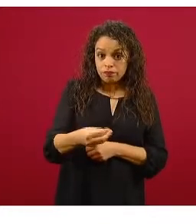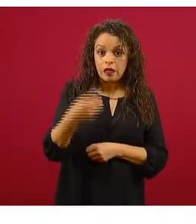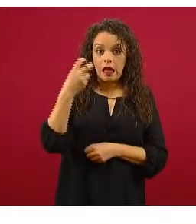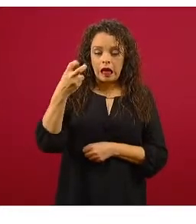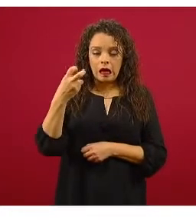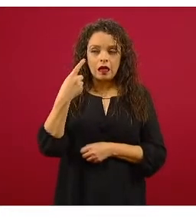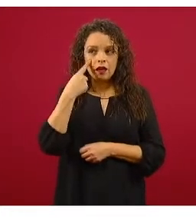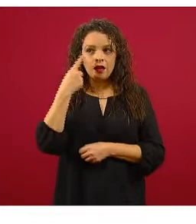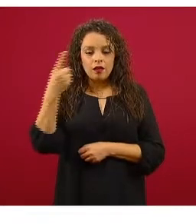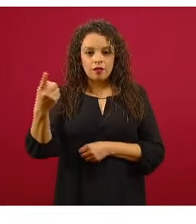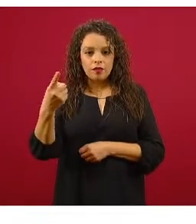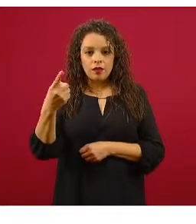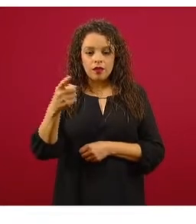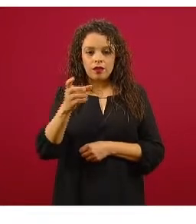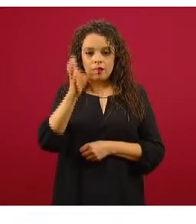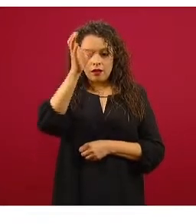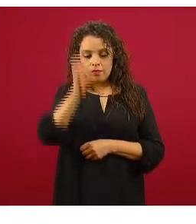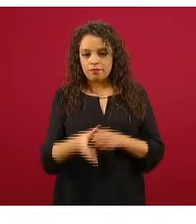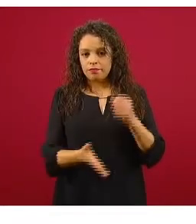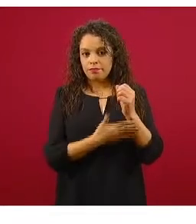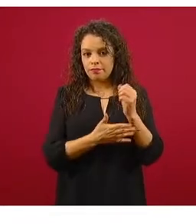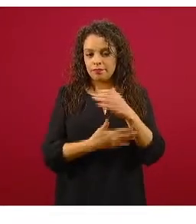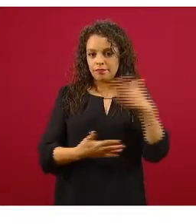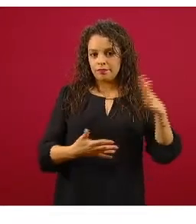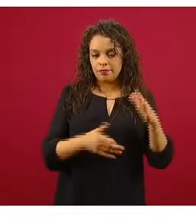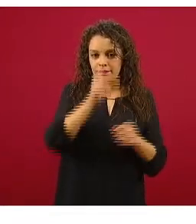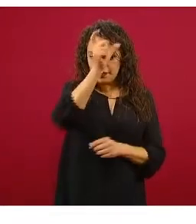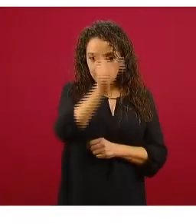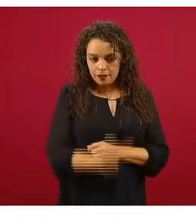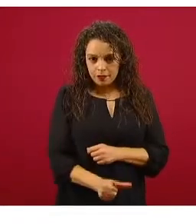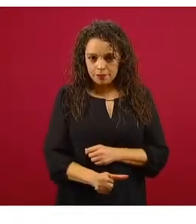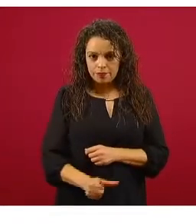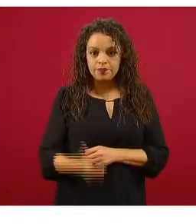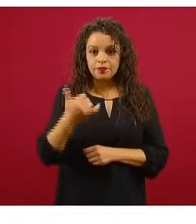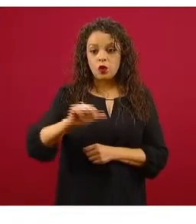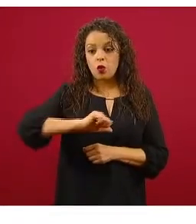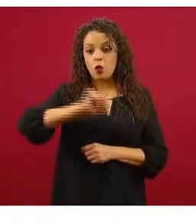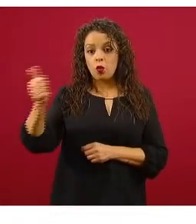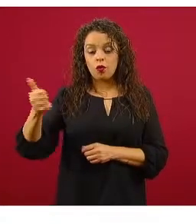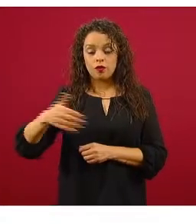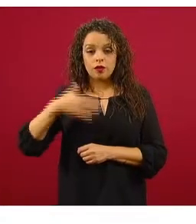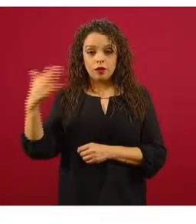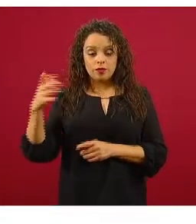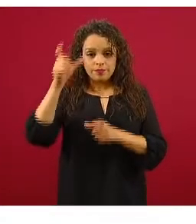Y después calculamos una cuestión distinta, que es la fracción atribuible,